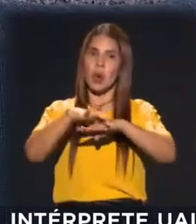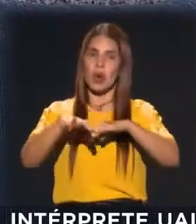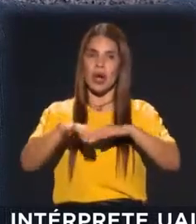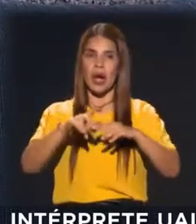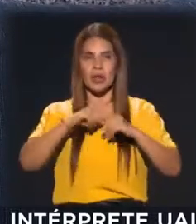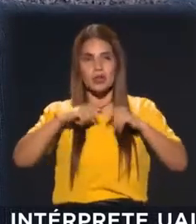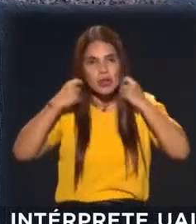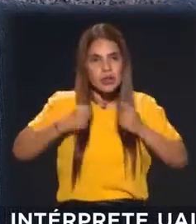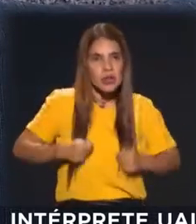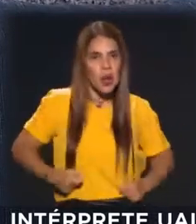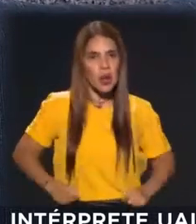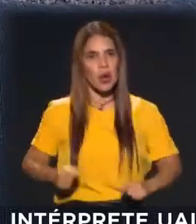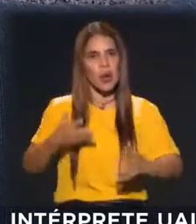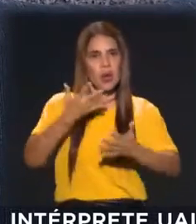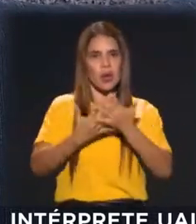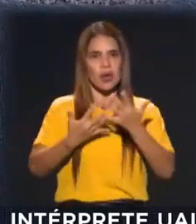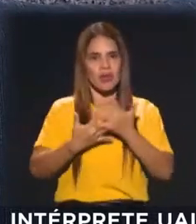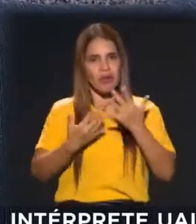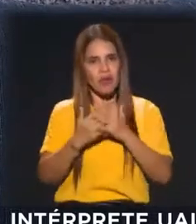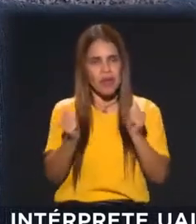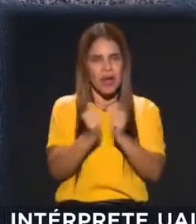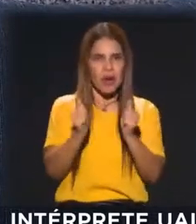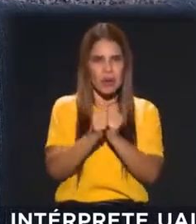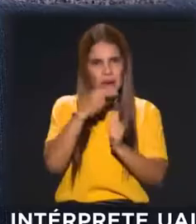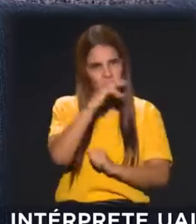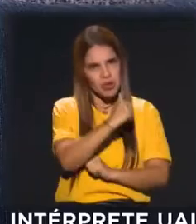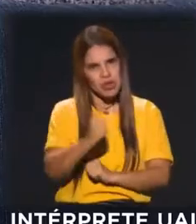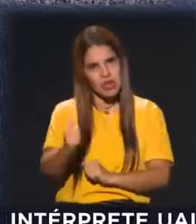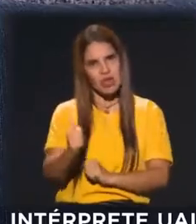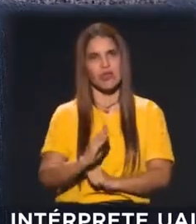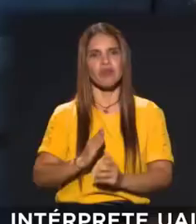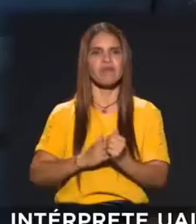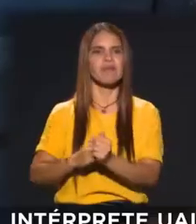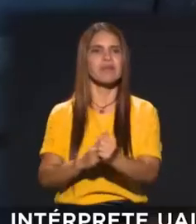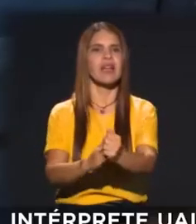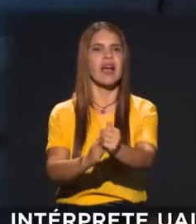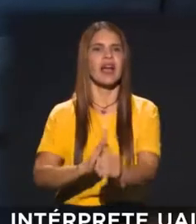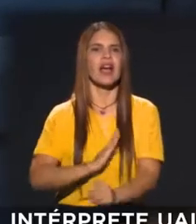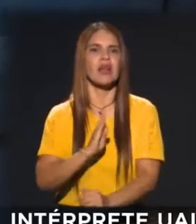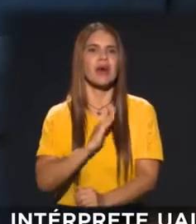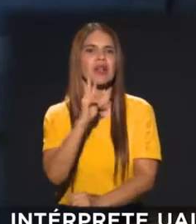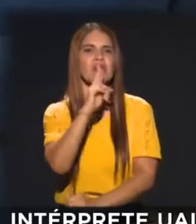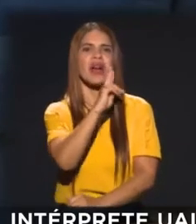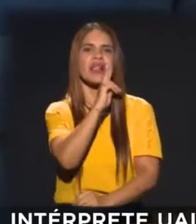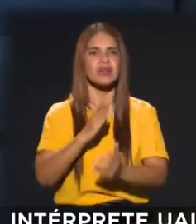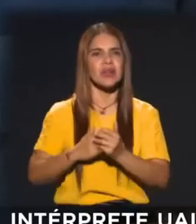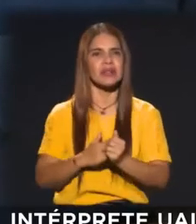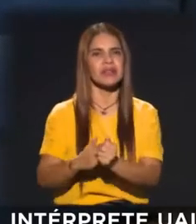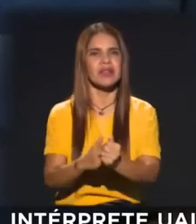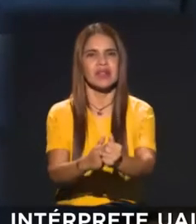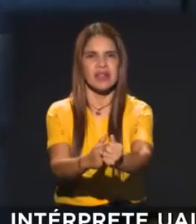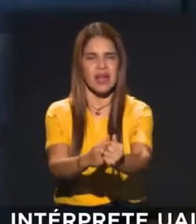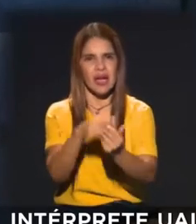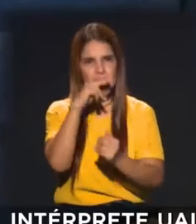delantal, ponerme un cierto uniforme, acompañar a los niños al baño, acompañar a los niños al restaurante cuando estábamos en esa